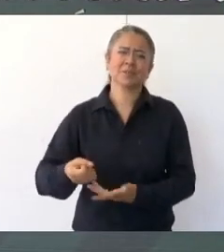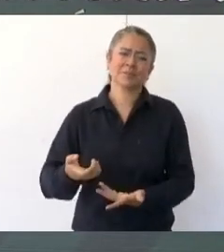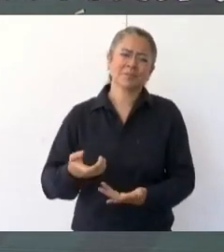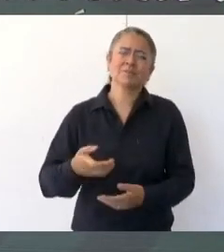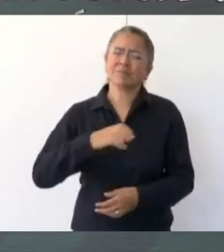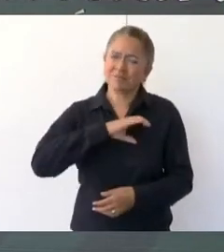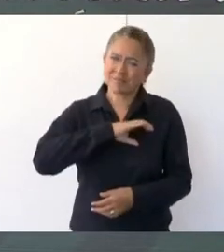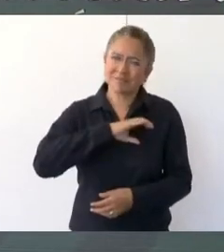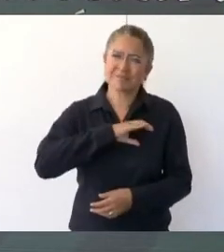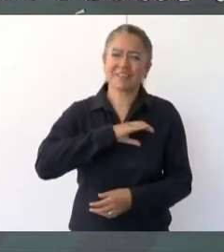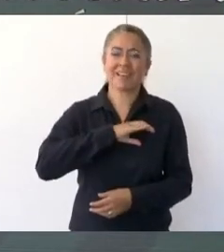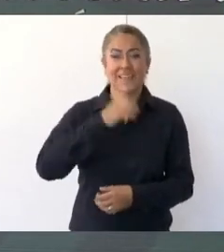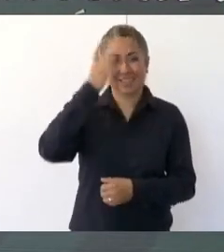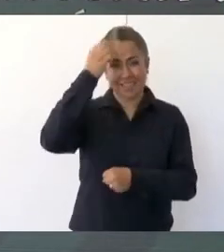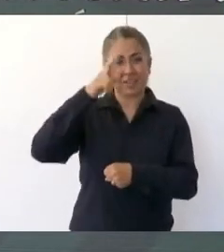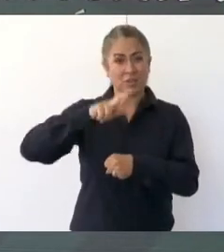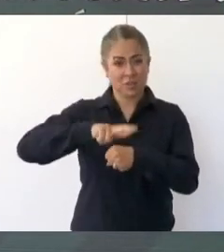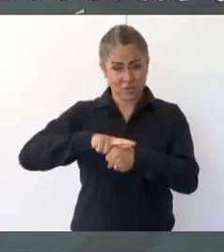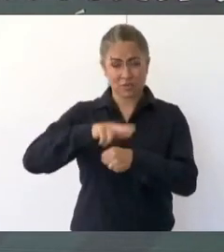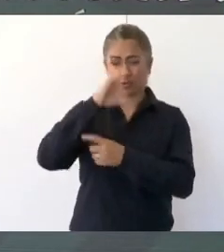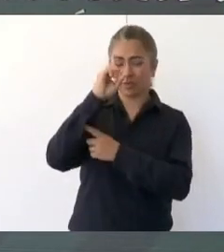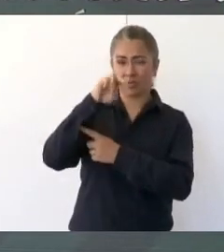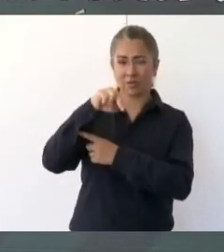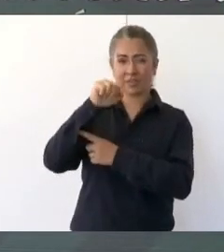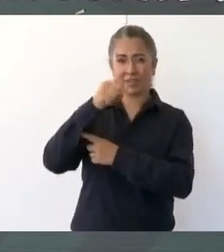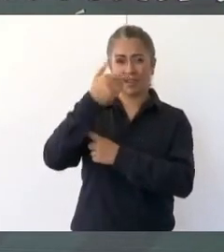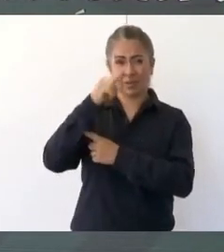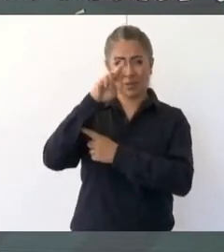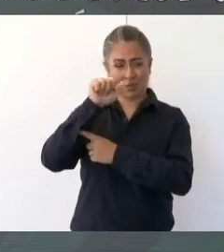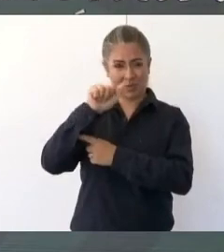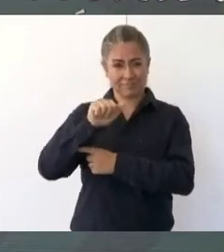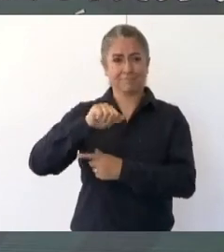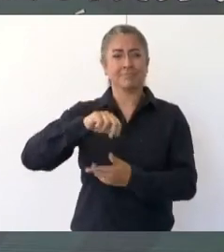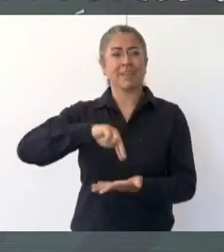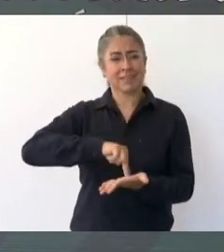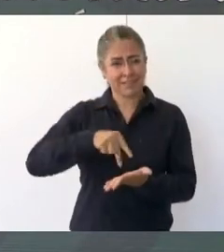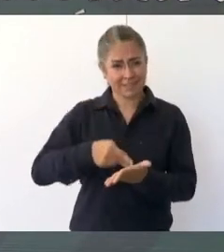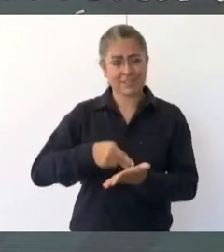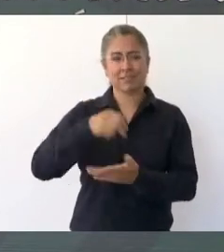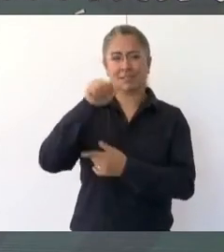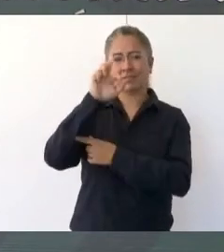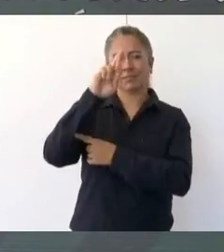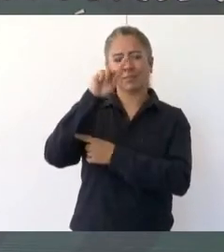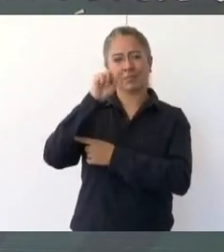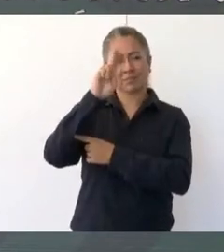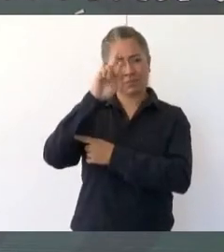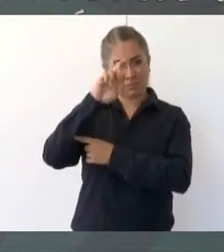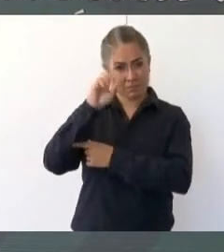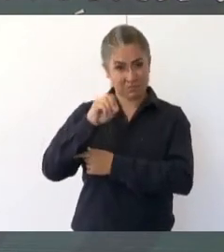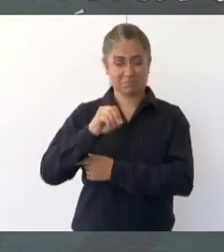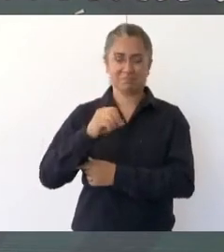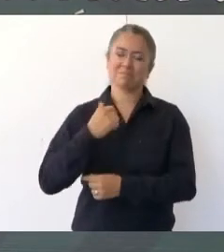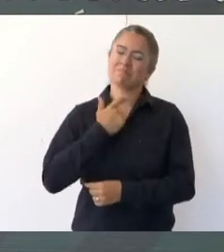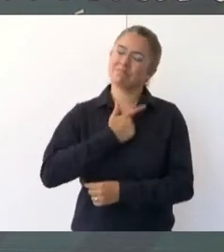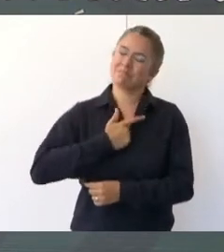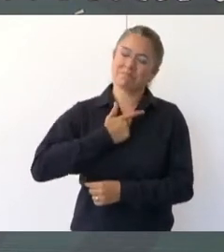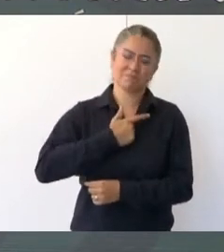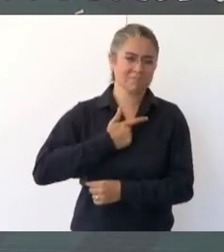general de la Comisión Nacional del Agua, del ingeniero Germán Arturo Martínez Santoyo. Es un